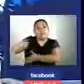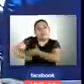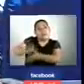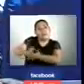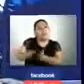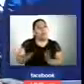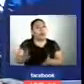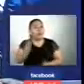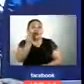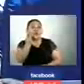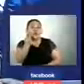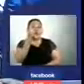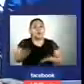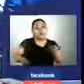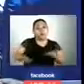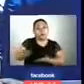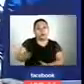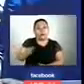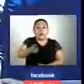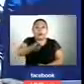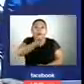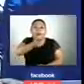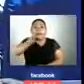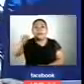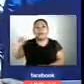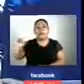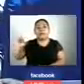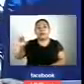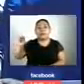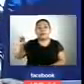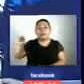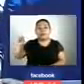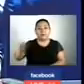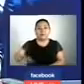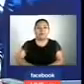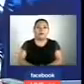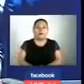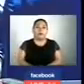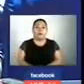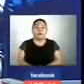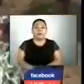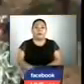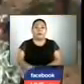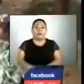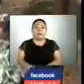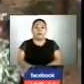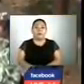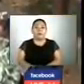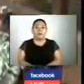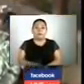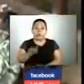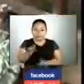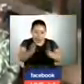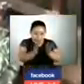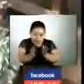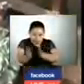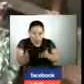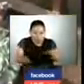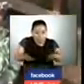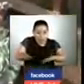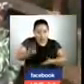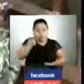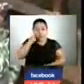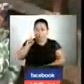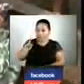con la venta de dulces Jeremia Sánchez nos tiene el reporte preparando su venta así